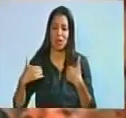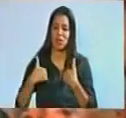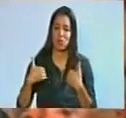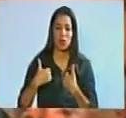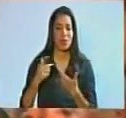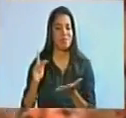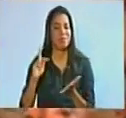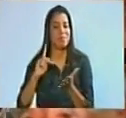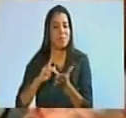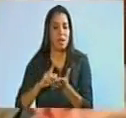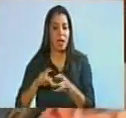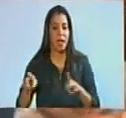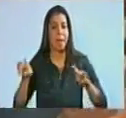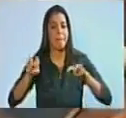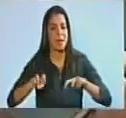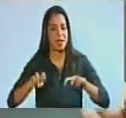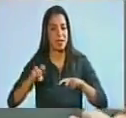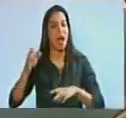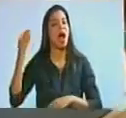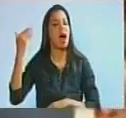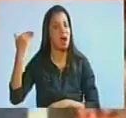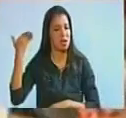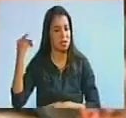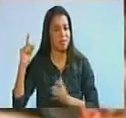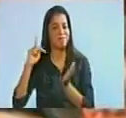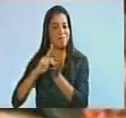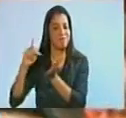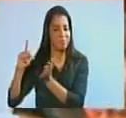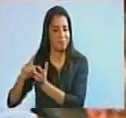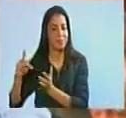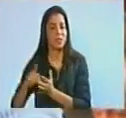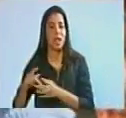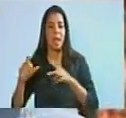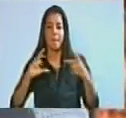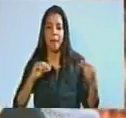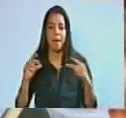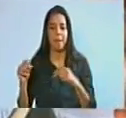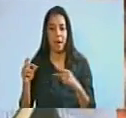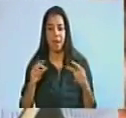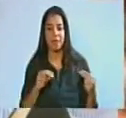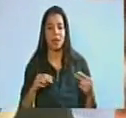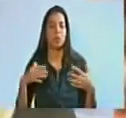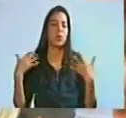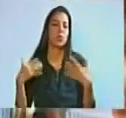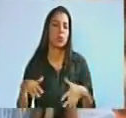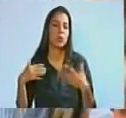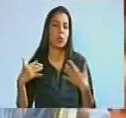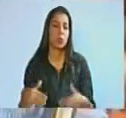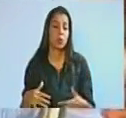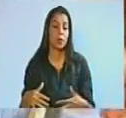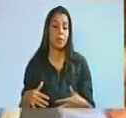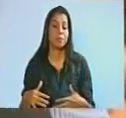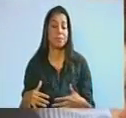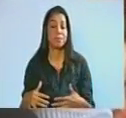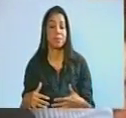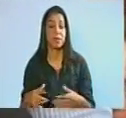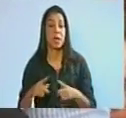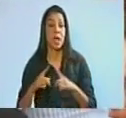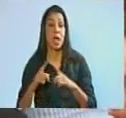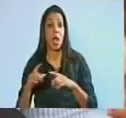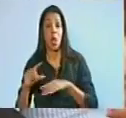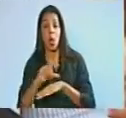estas mesas de diálogo en otras instancias, pero el gobierno, con la coherencia que